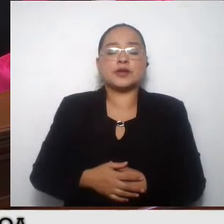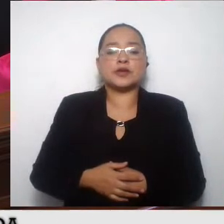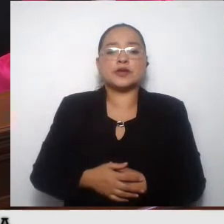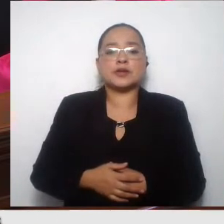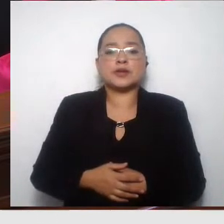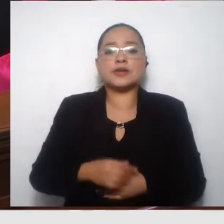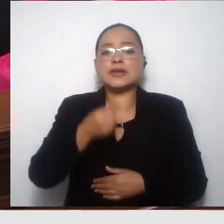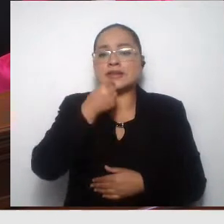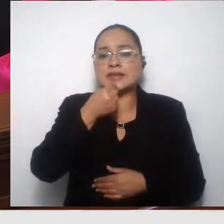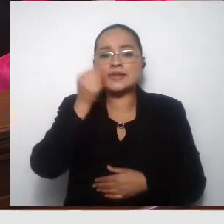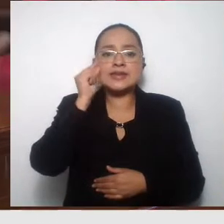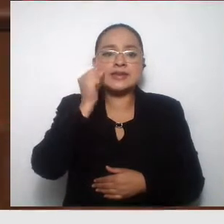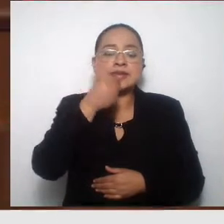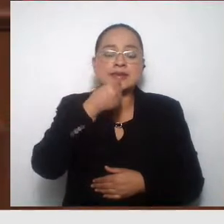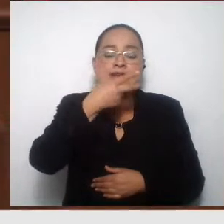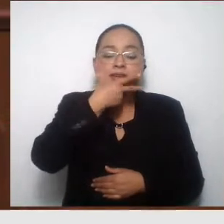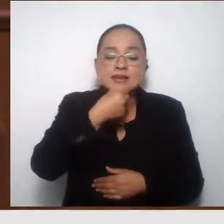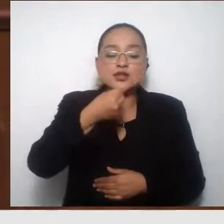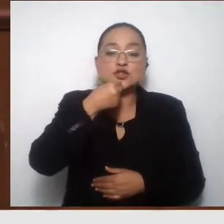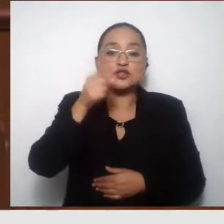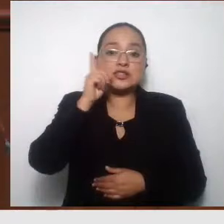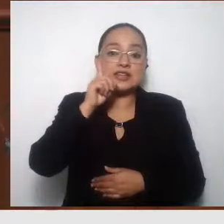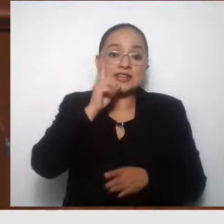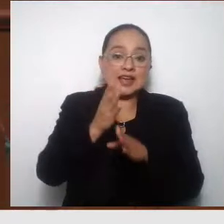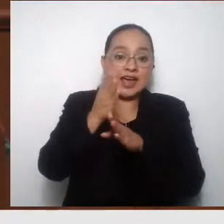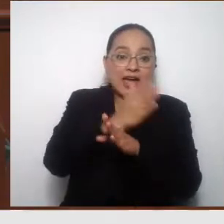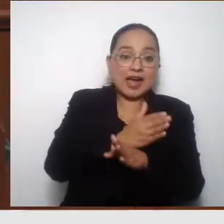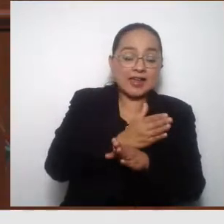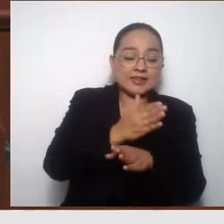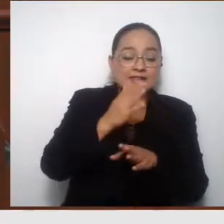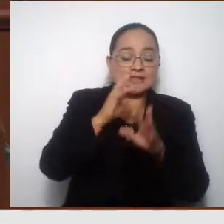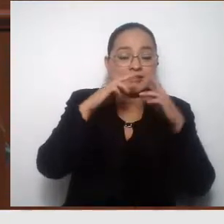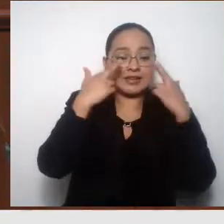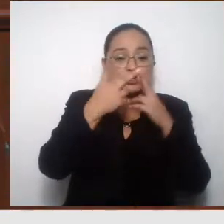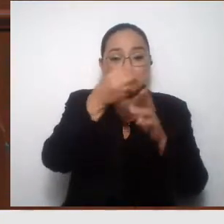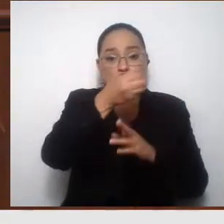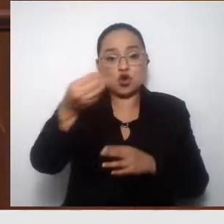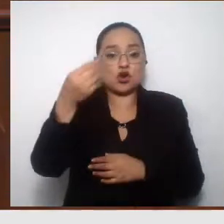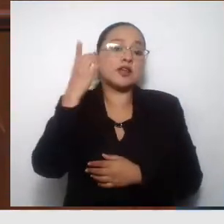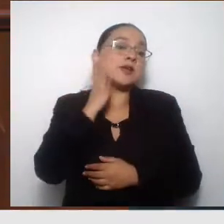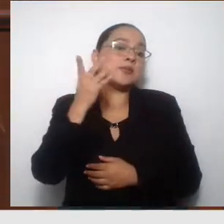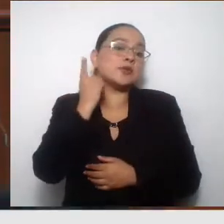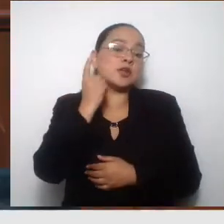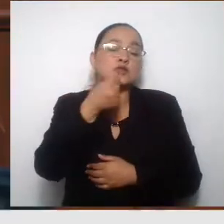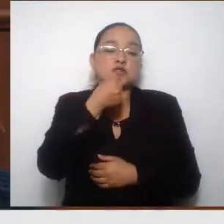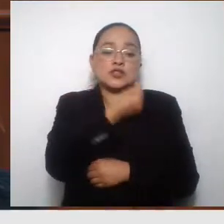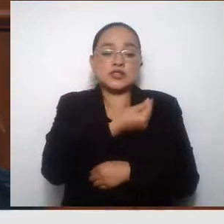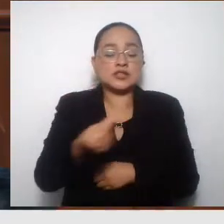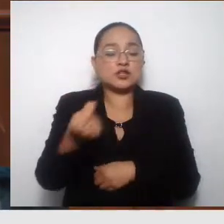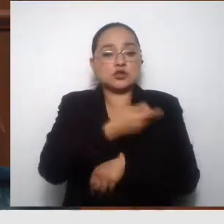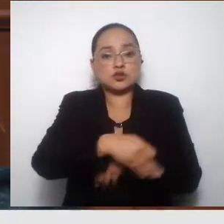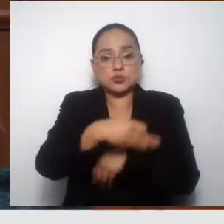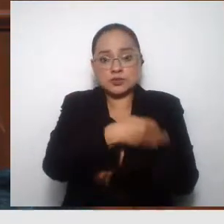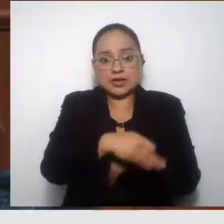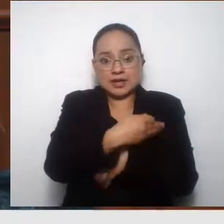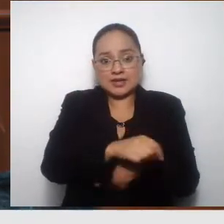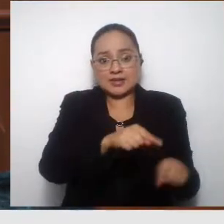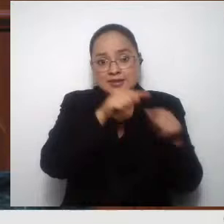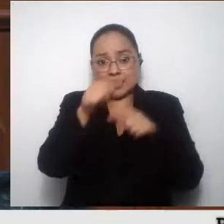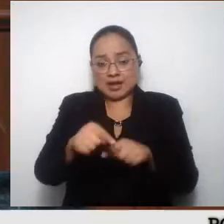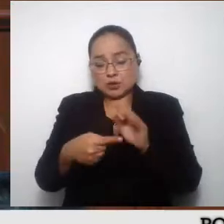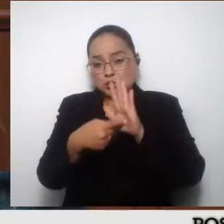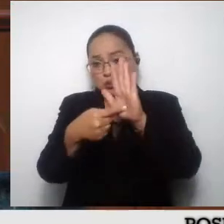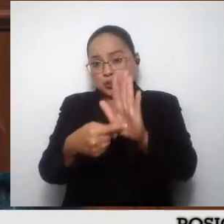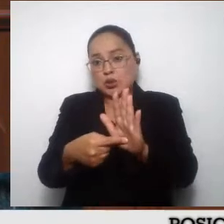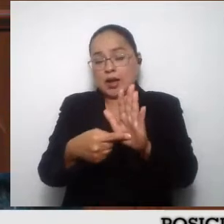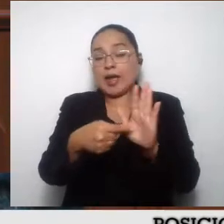y las niñas en el anterior Parlamento Infantil como un ejemplo de participación, de llamado